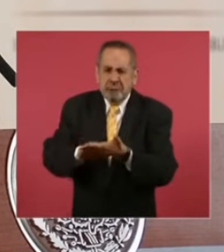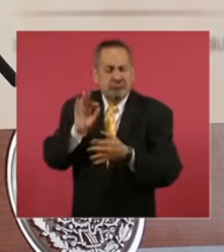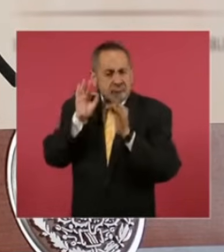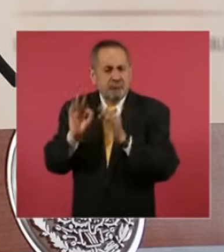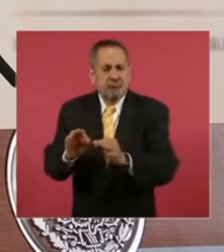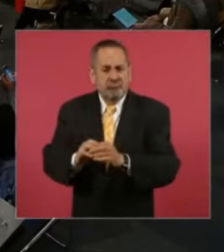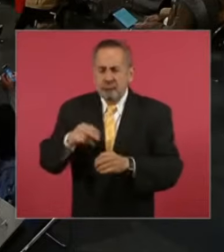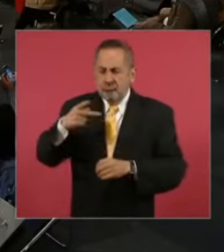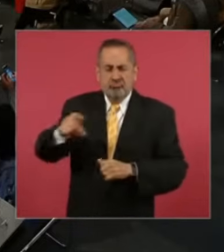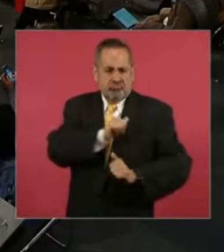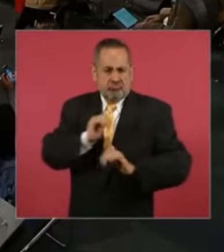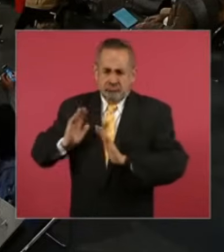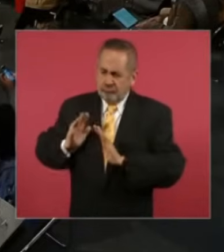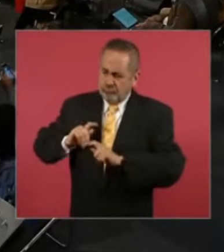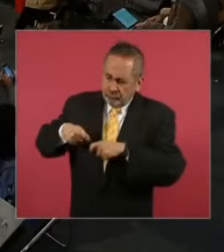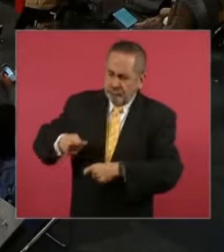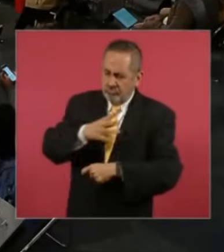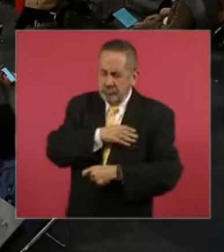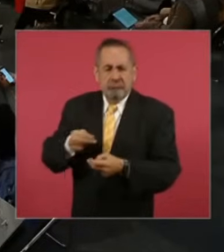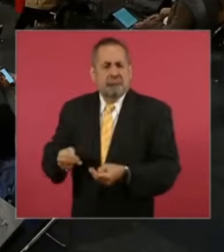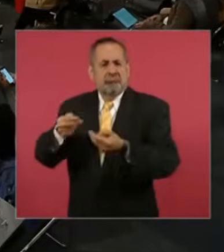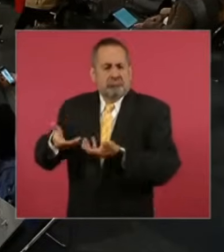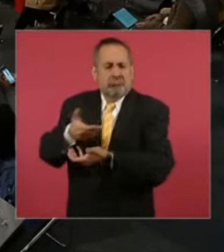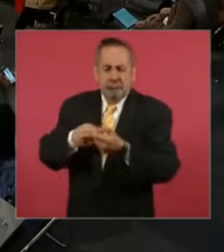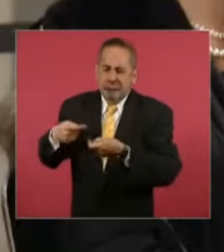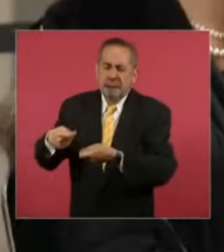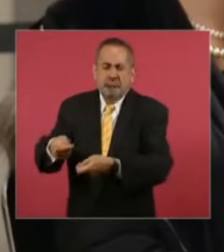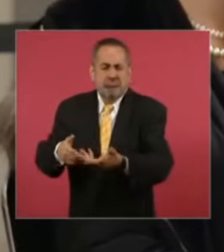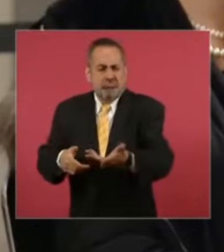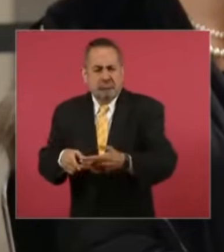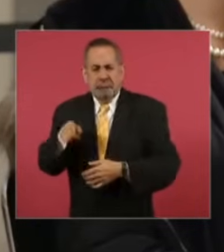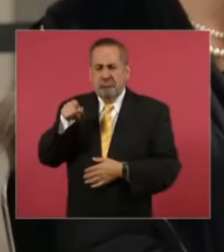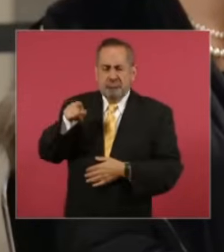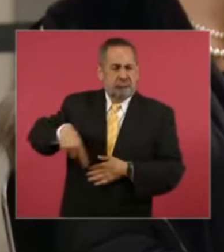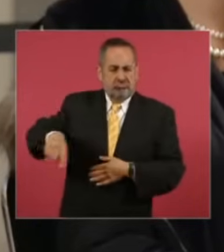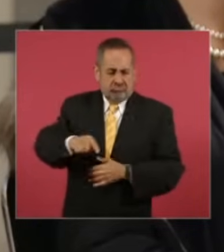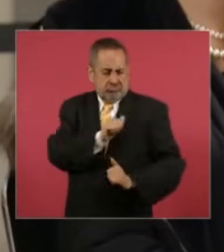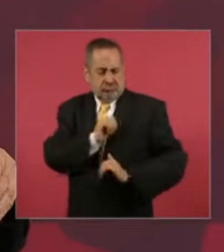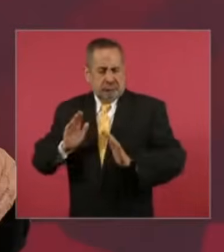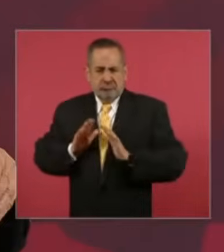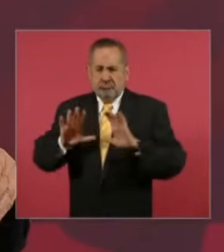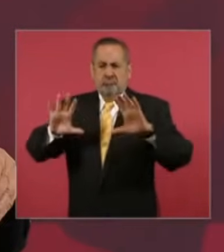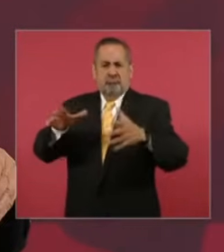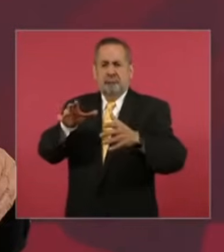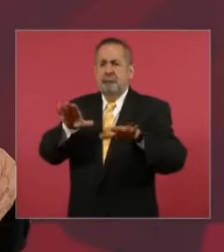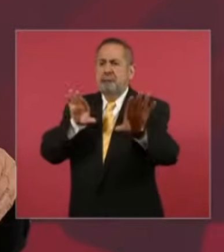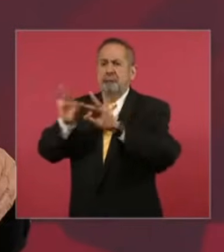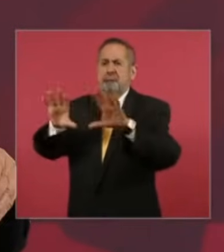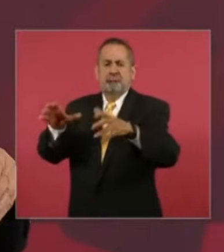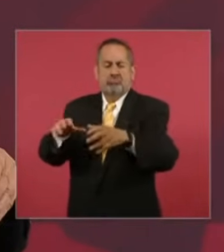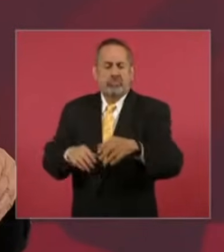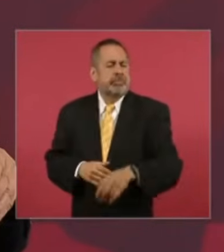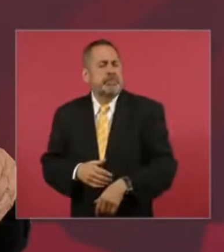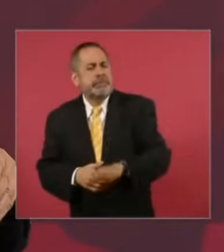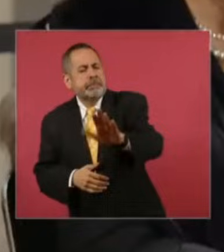de los propios militares, de comerciantes. ¿Cómo concibe usted, es un presidente, ejército popular? Entonces,